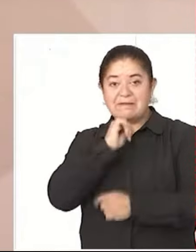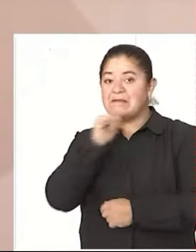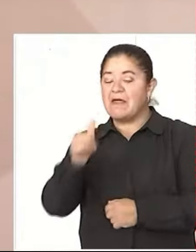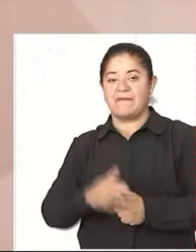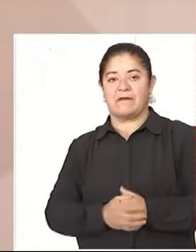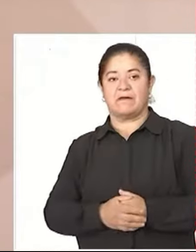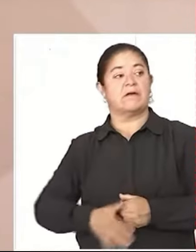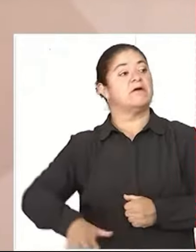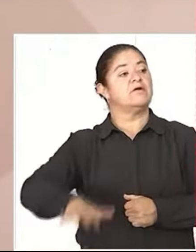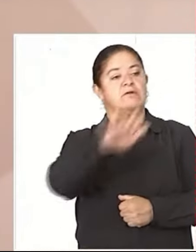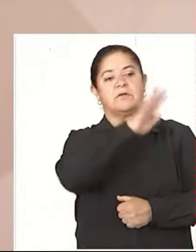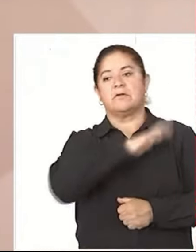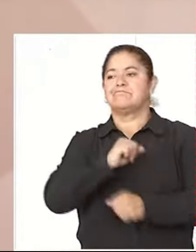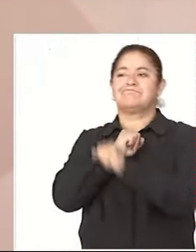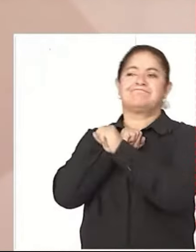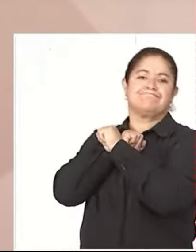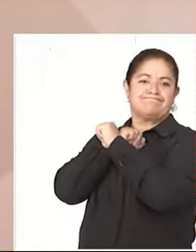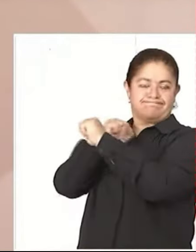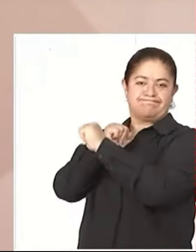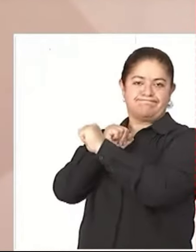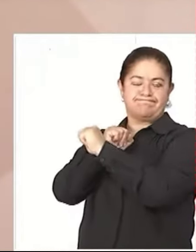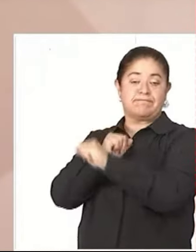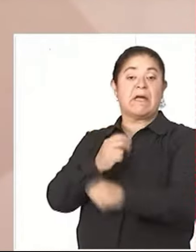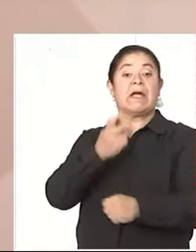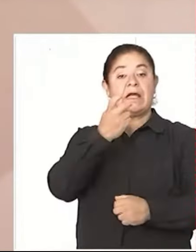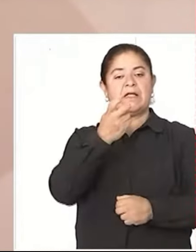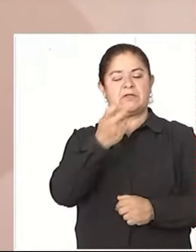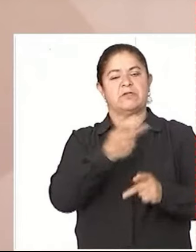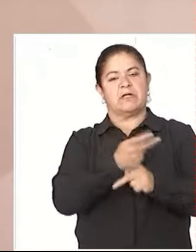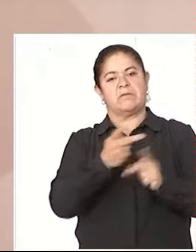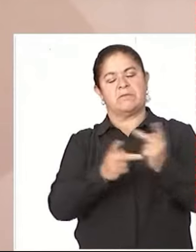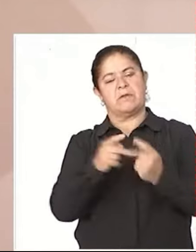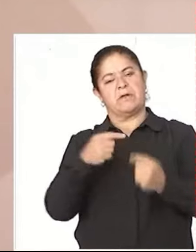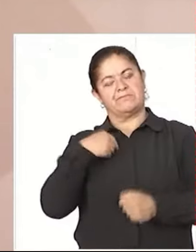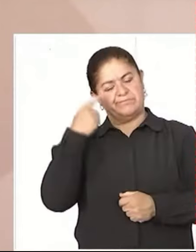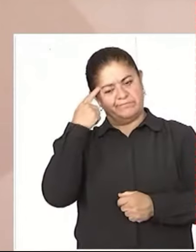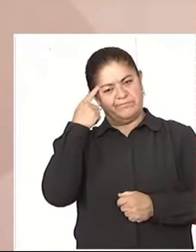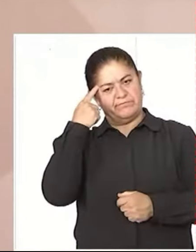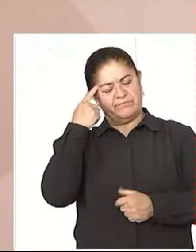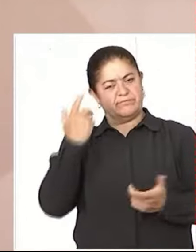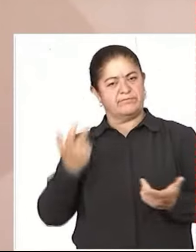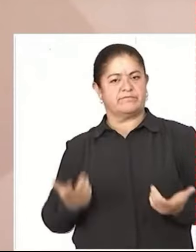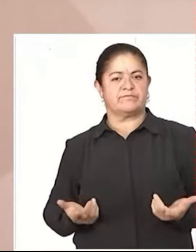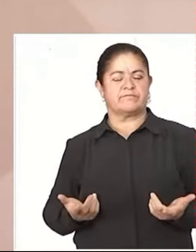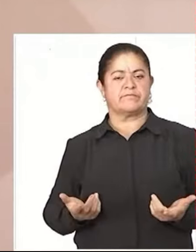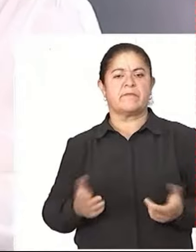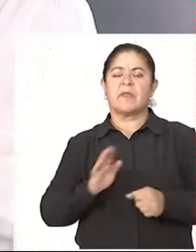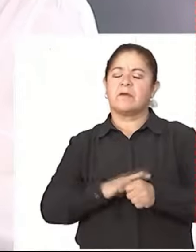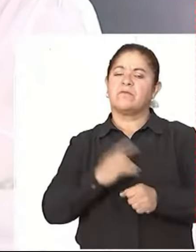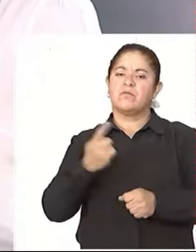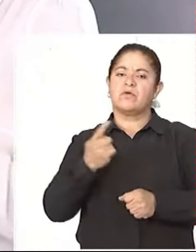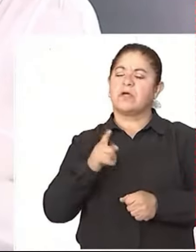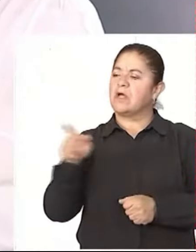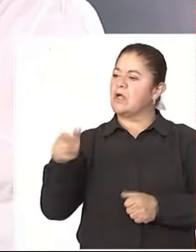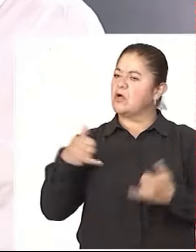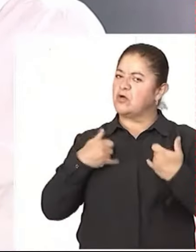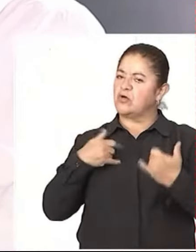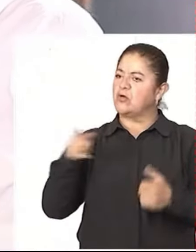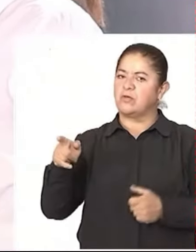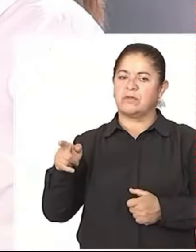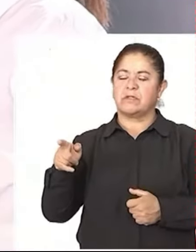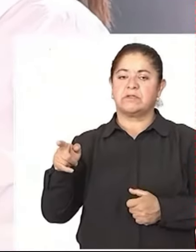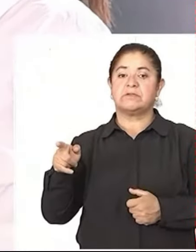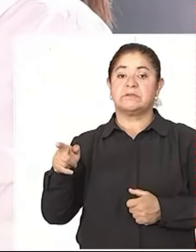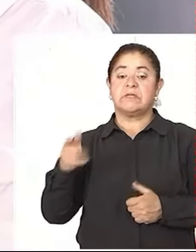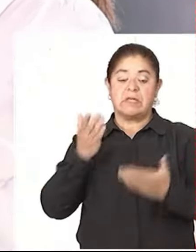la presidenta de esta manera ella nos está recibiendo y por supuesto la gente del pueblo la va a recibir con mucho cariño y mucho